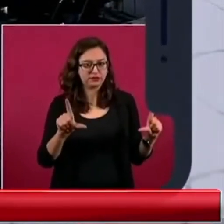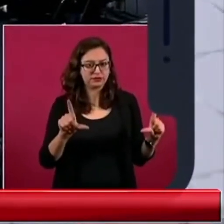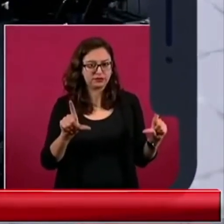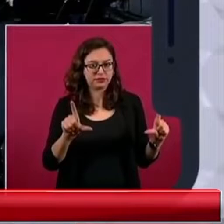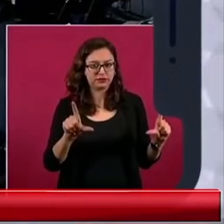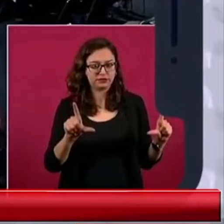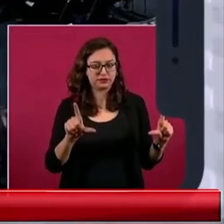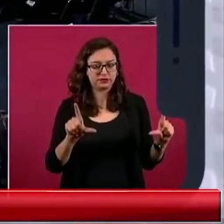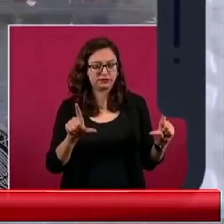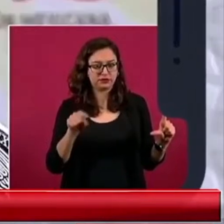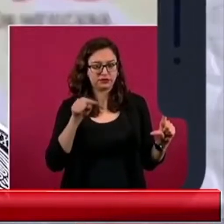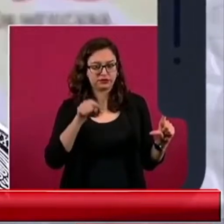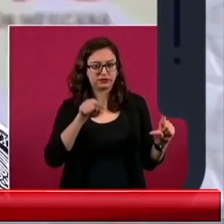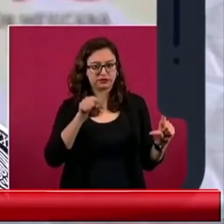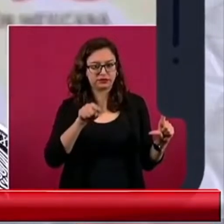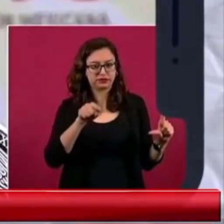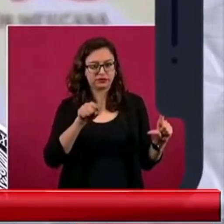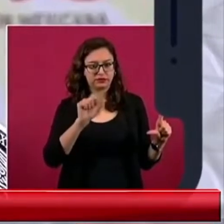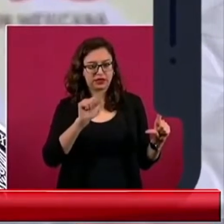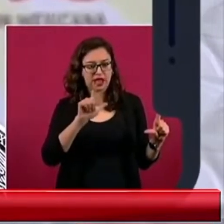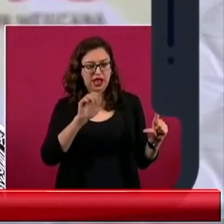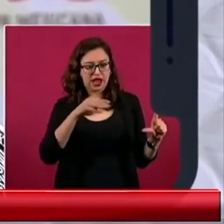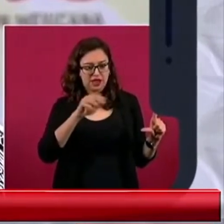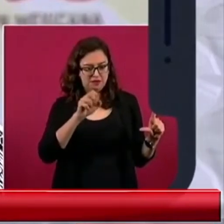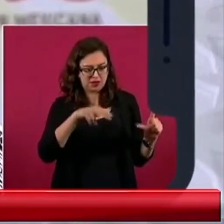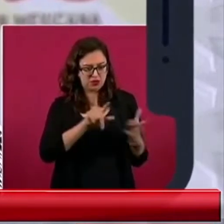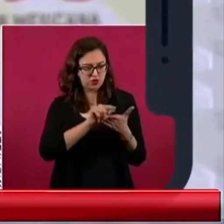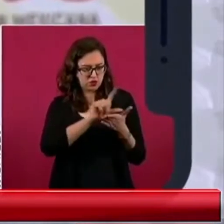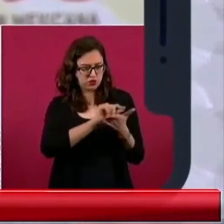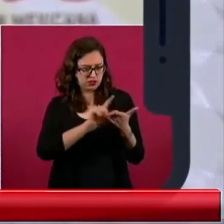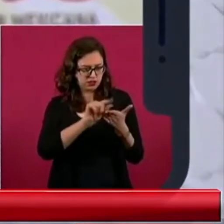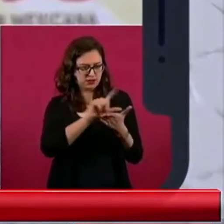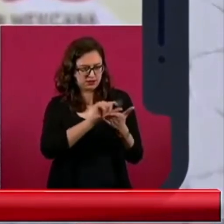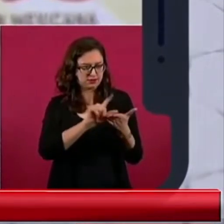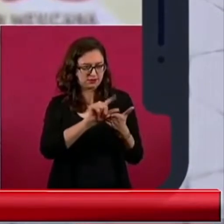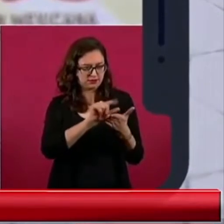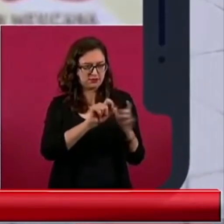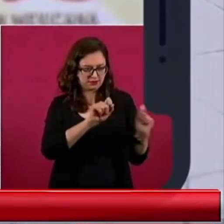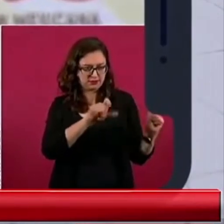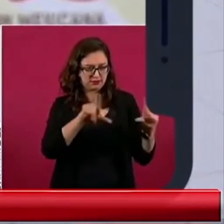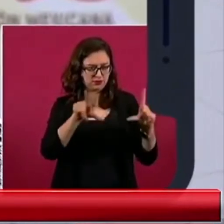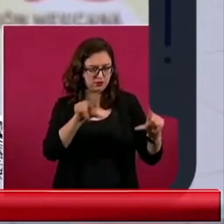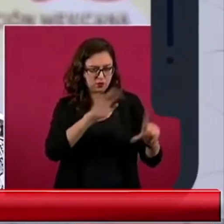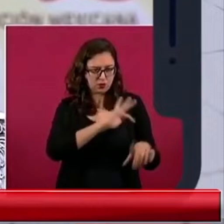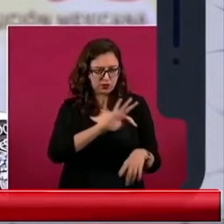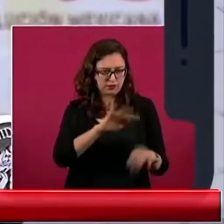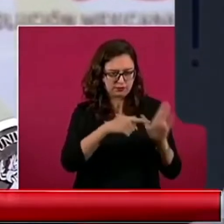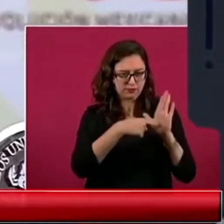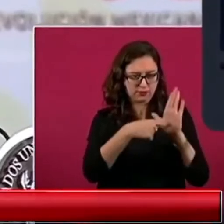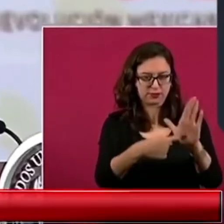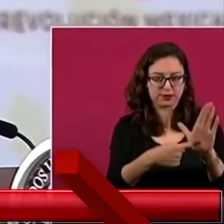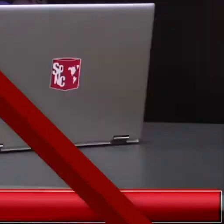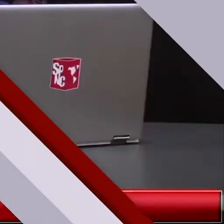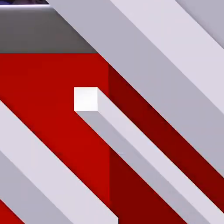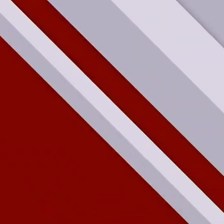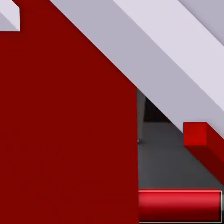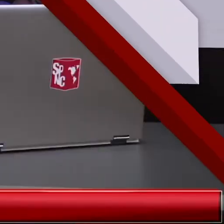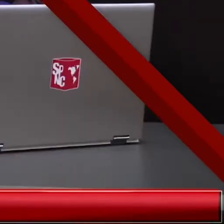matutina de este 15 de agosto que una cosa es la realidad y otra la percepción.